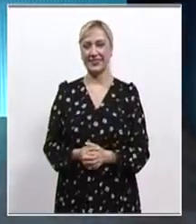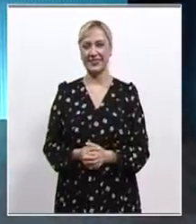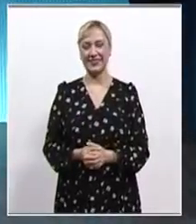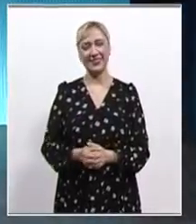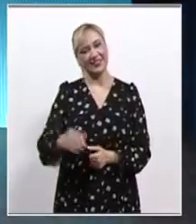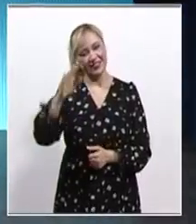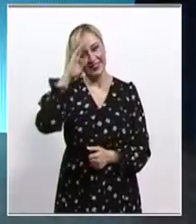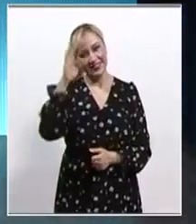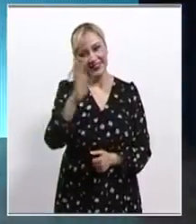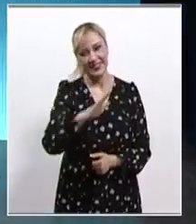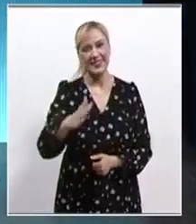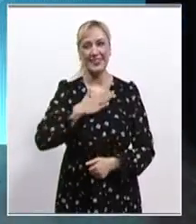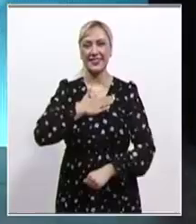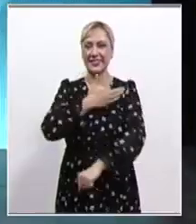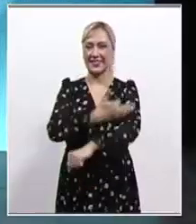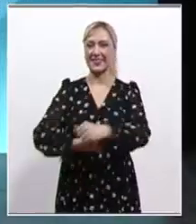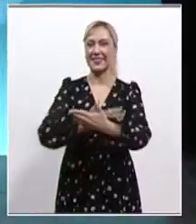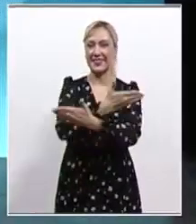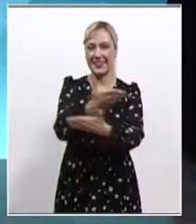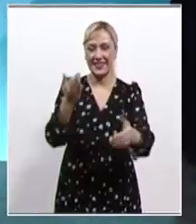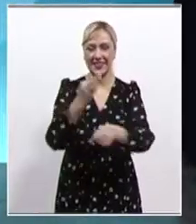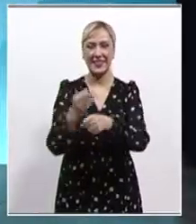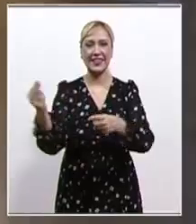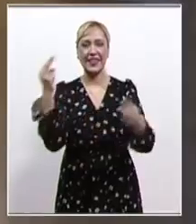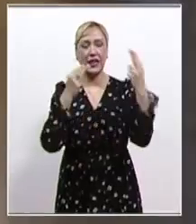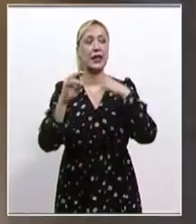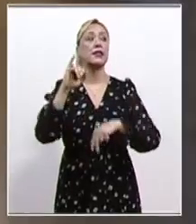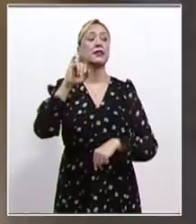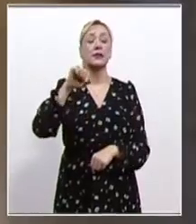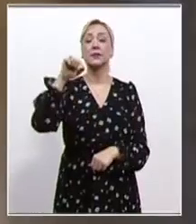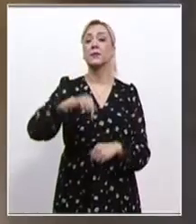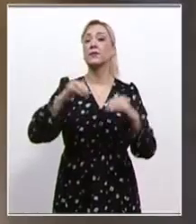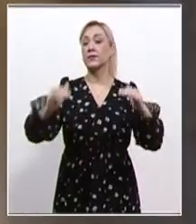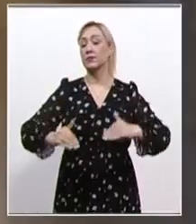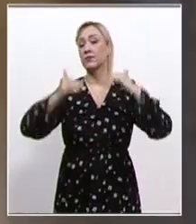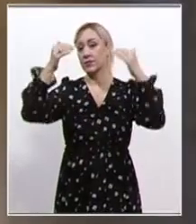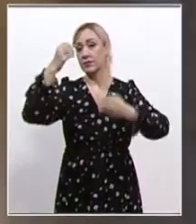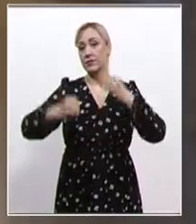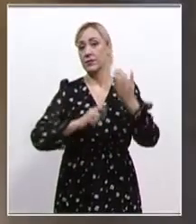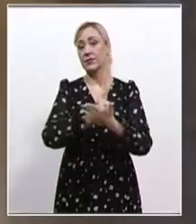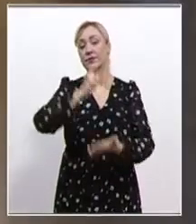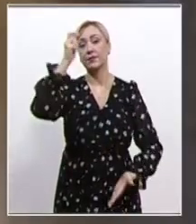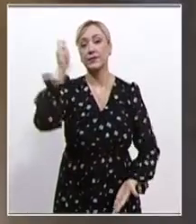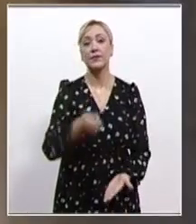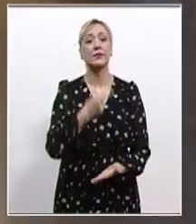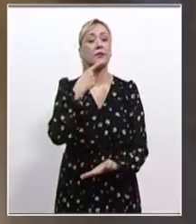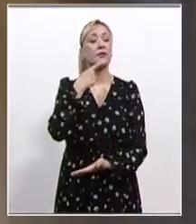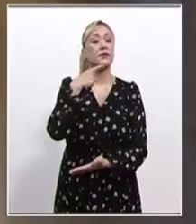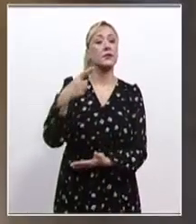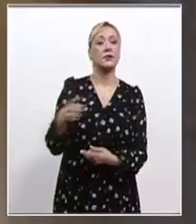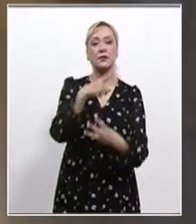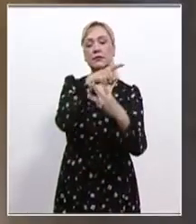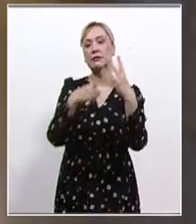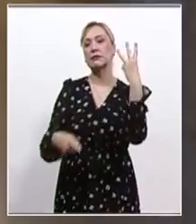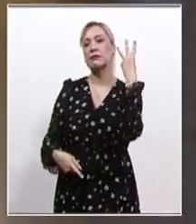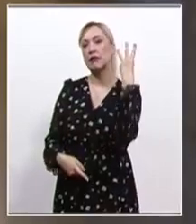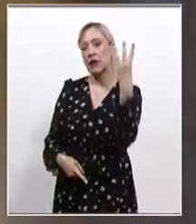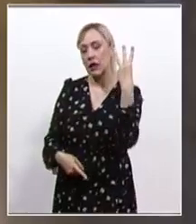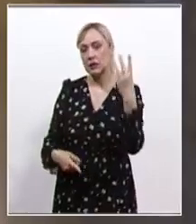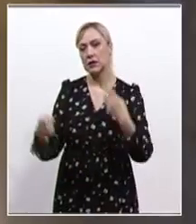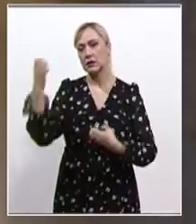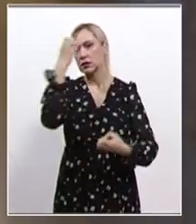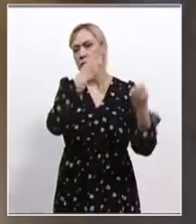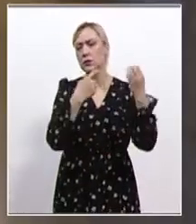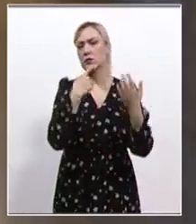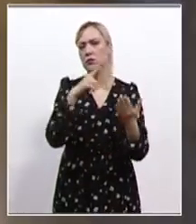¿Qué tal? Muy buenas tardes a todas las personas que siguen esta transmisión. El Pleno de la Suprema Corte de Justicia resolvió 3 recursos de revisión